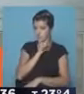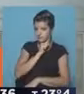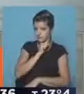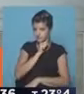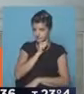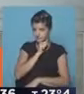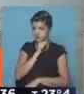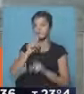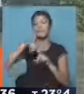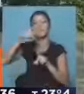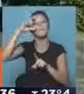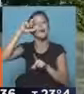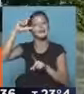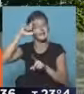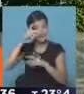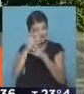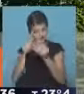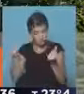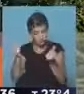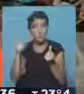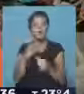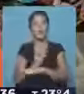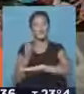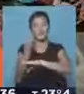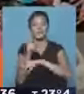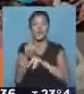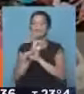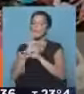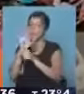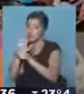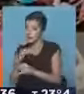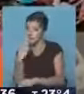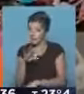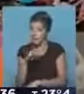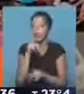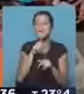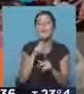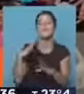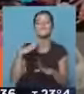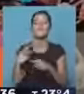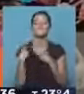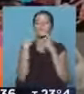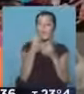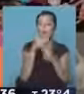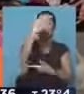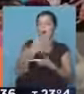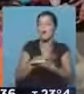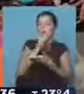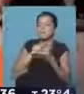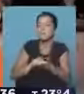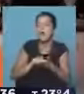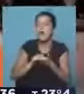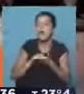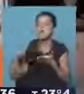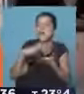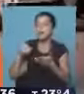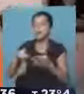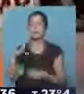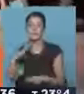20 de enero la casa blanca suspendió la entrega de informes a sus sucesores se supo también que trump